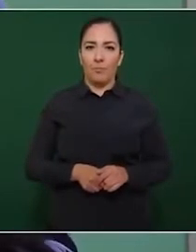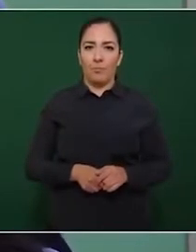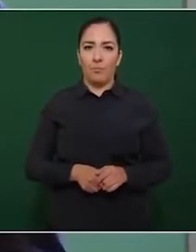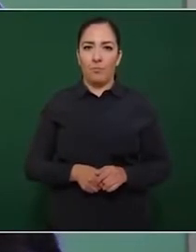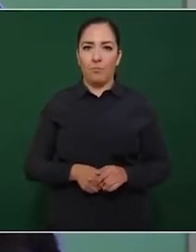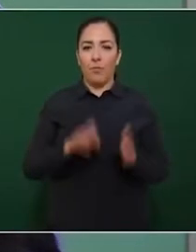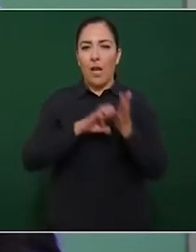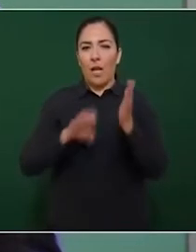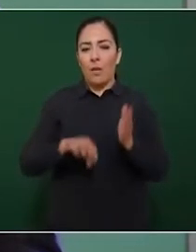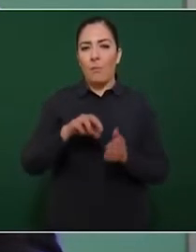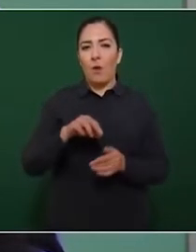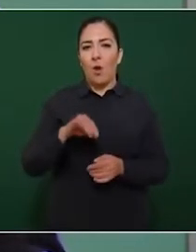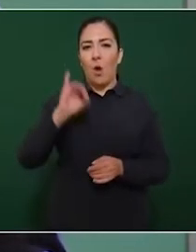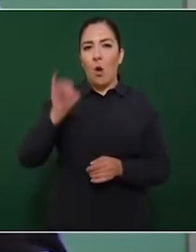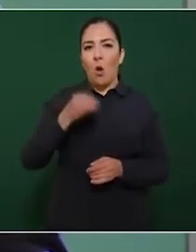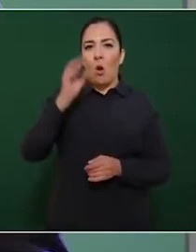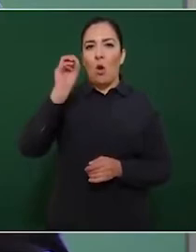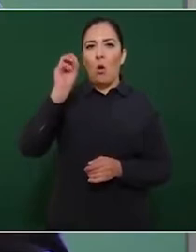Ramos,